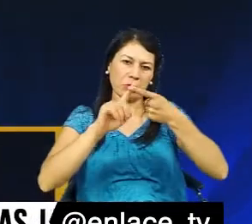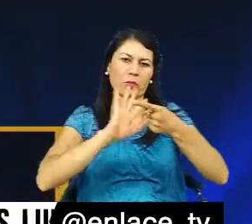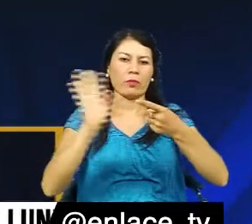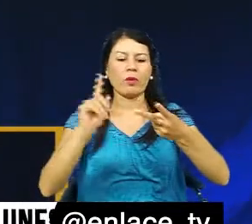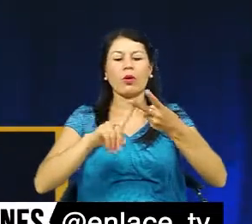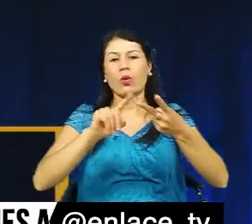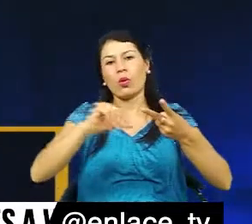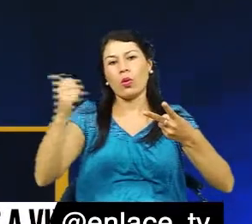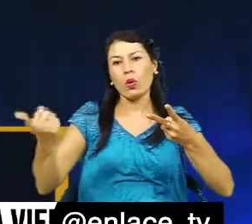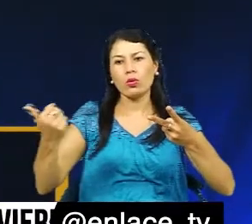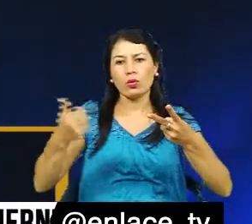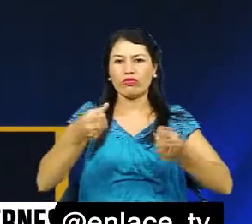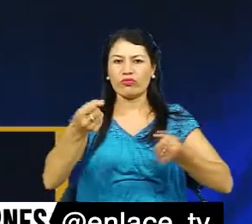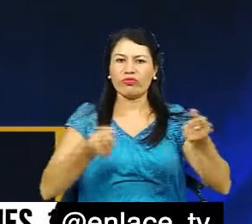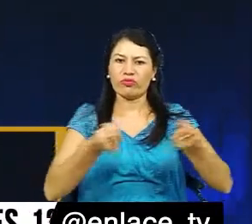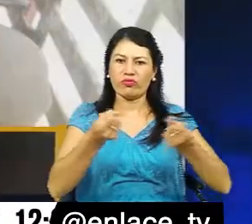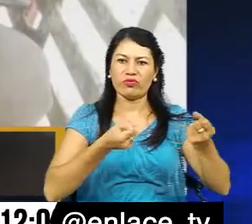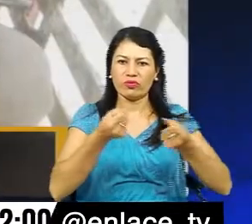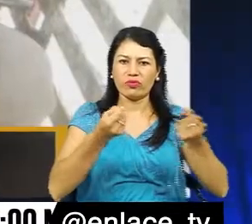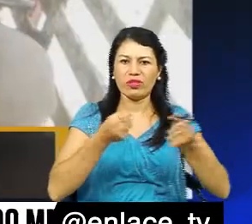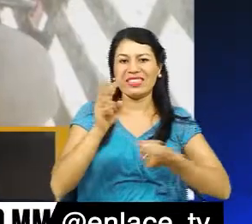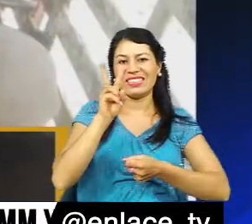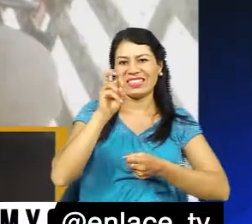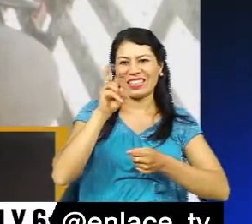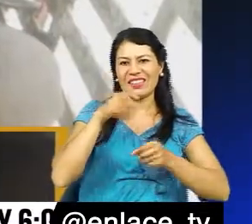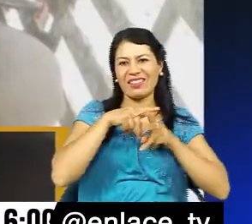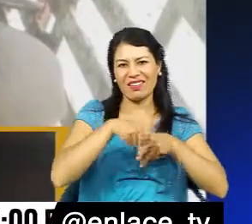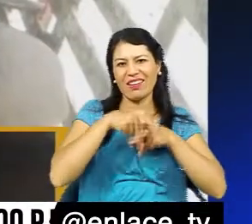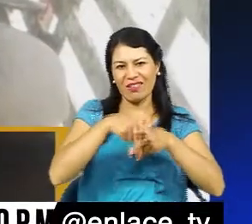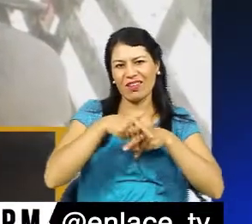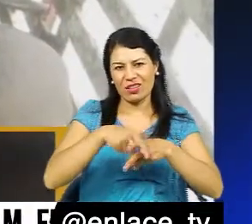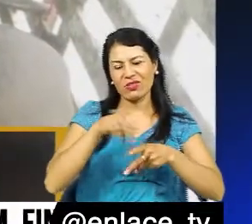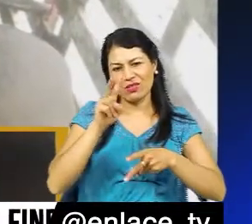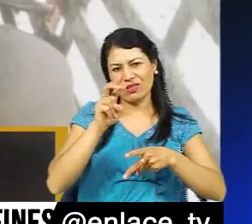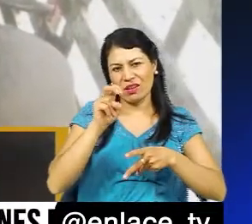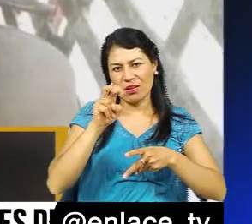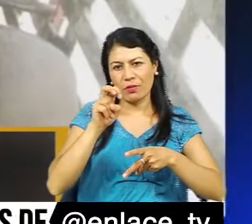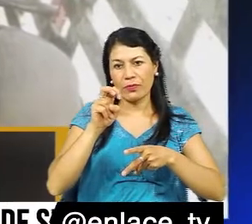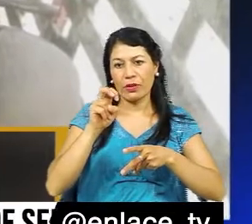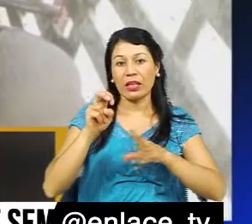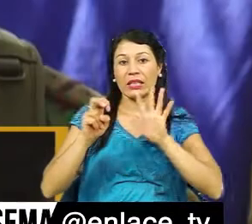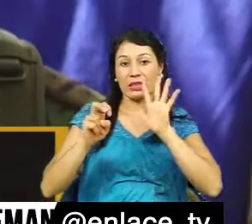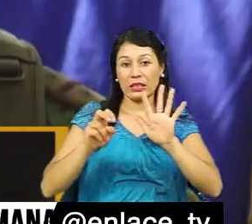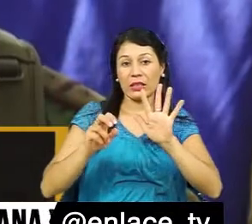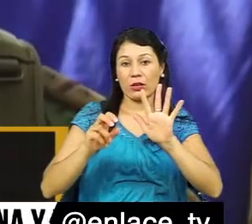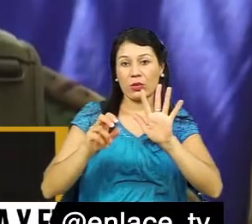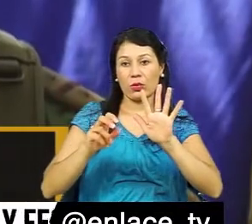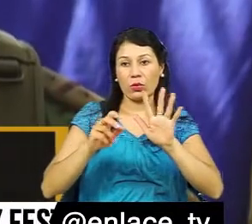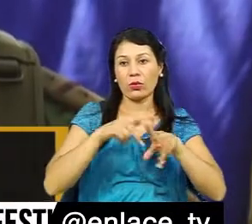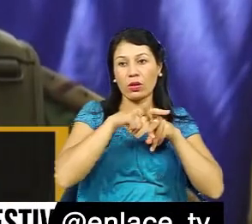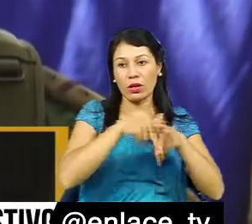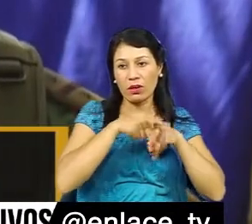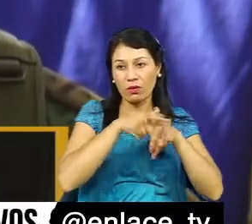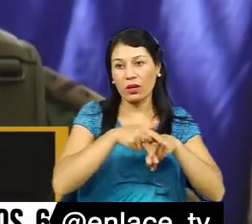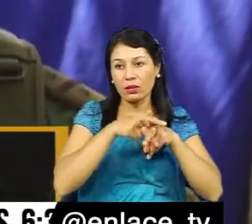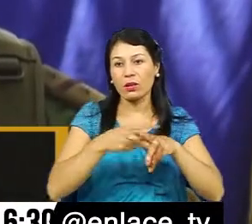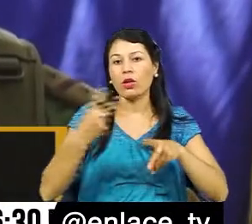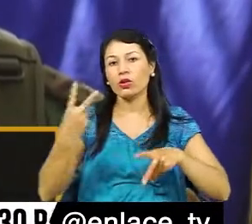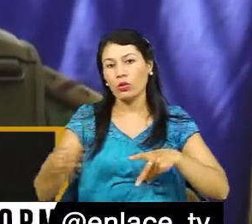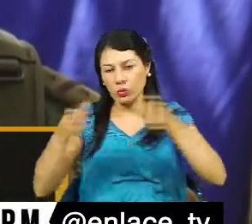es un vehículo que transportaba 7 semovientes, de los cuales 5 caballos y dos